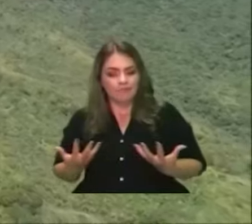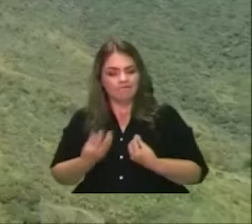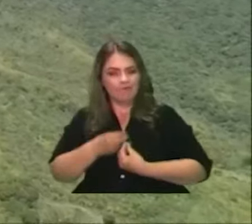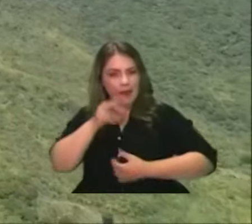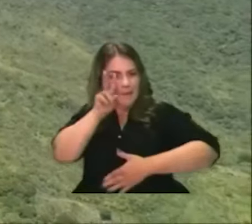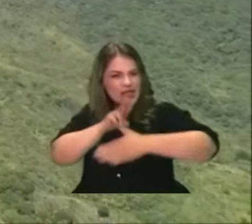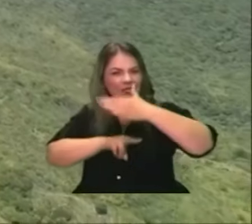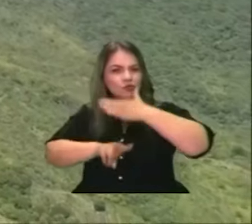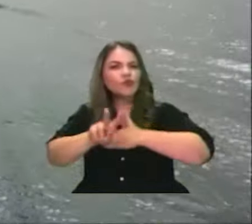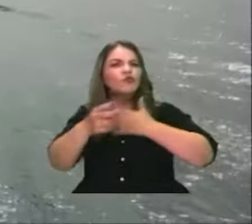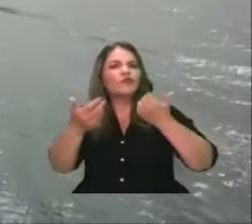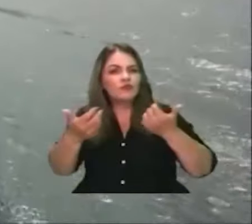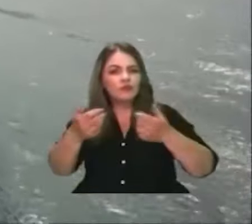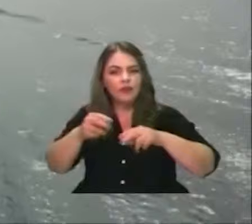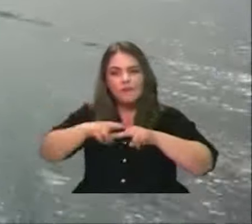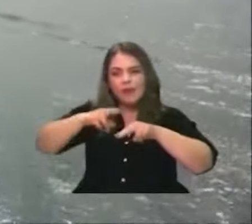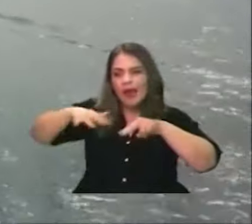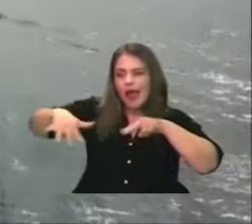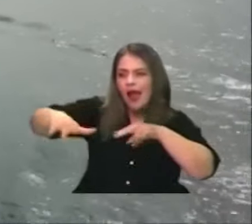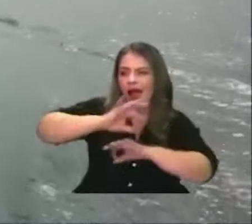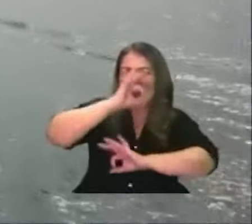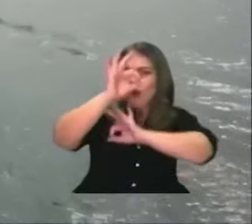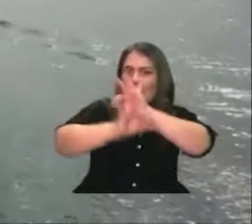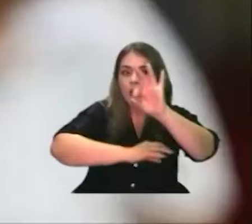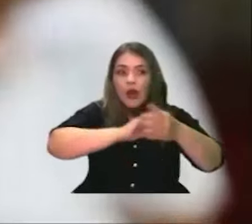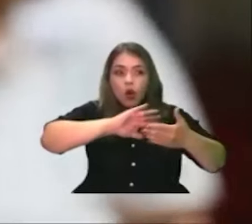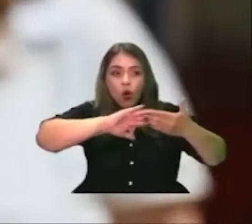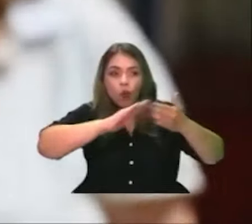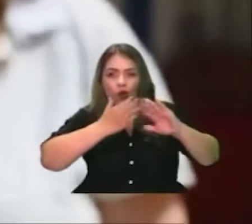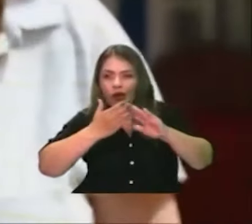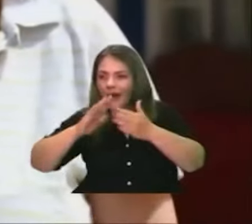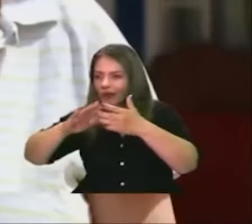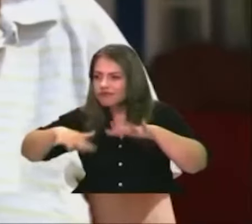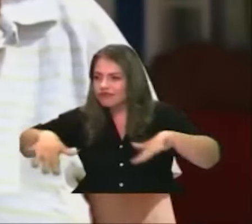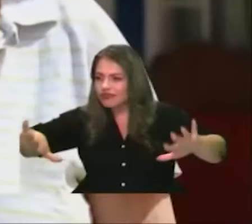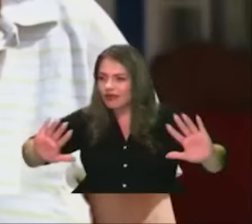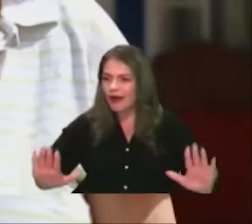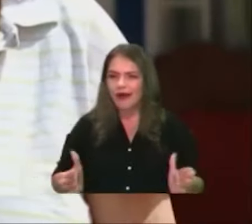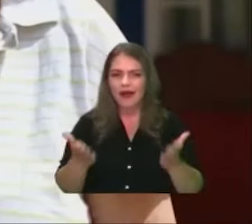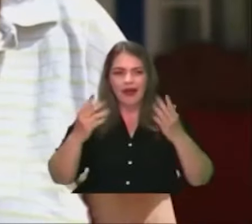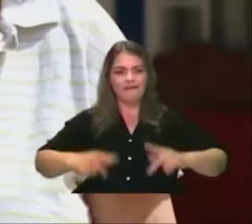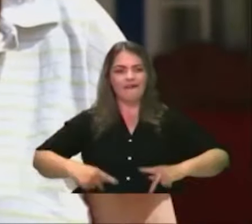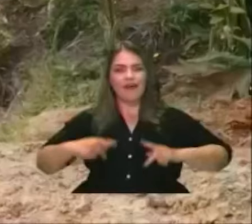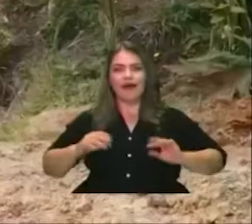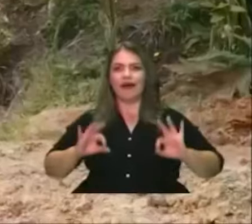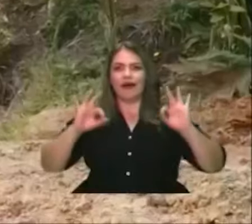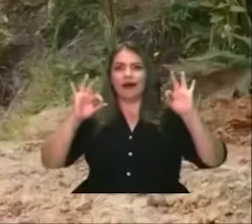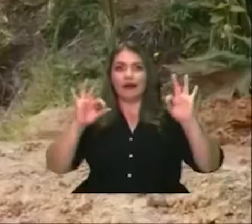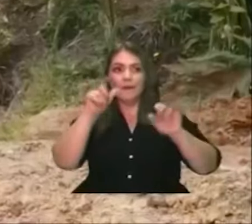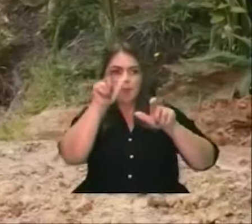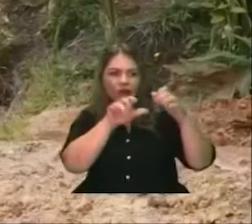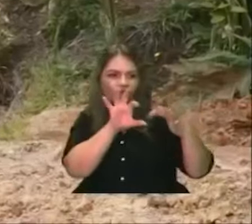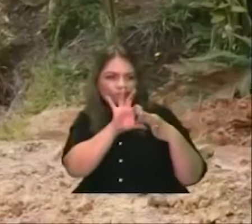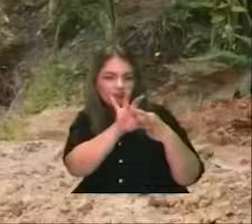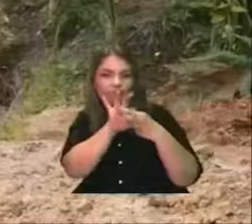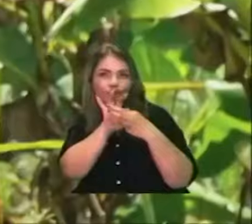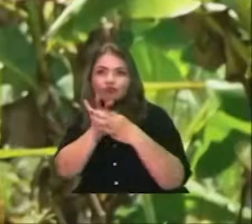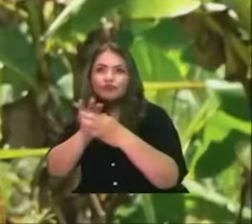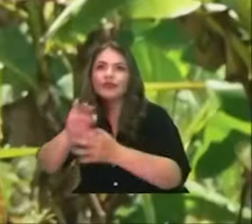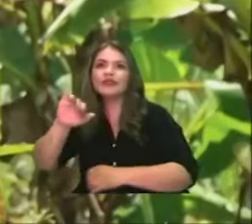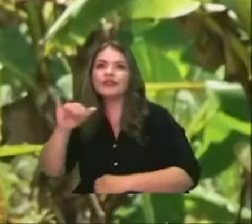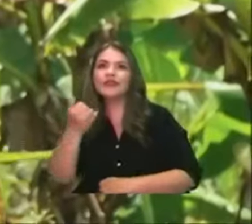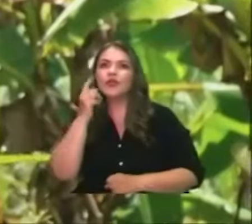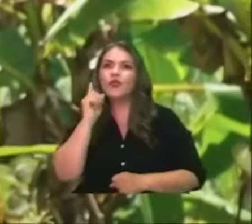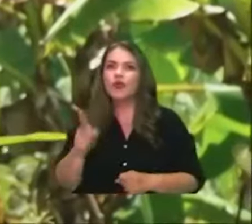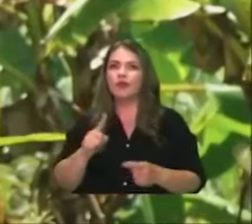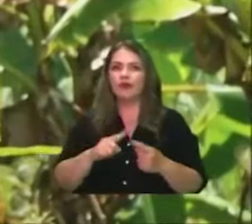Nuestra misión es cuidar el medio ambiente y brindarle calidad de vida a las comunidades. Por eso trabajamos con la gente,